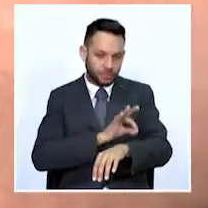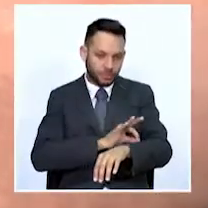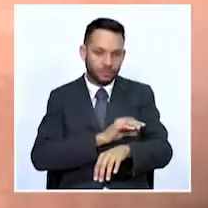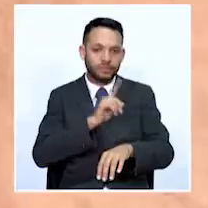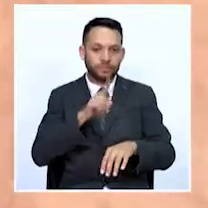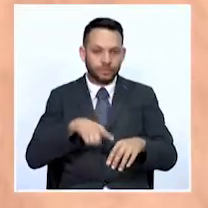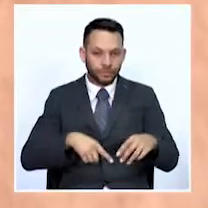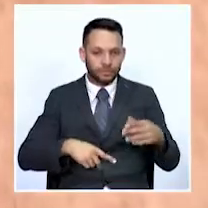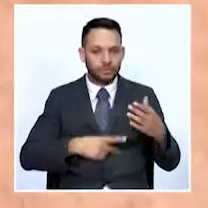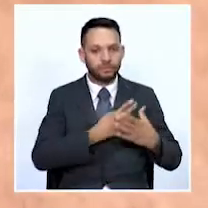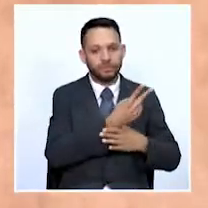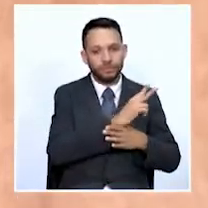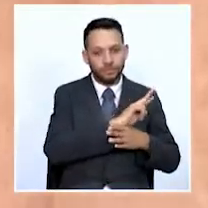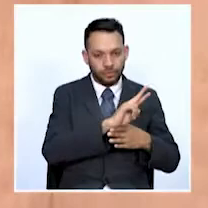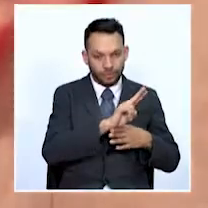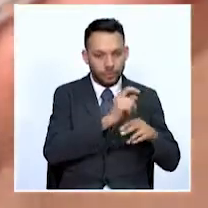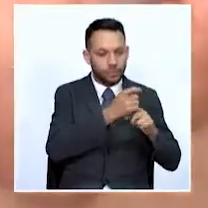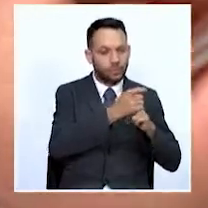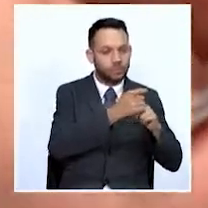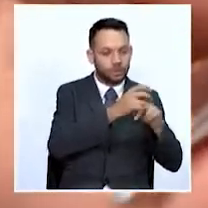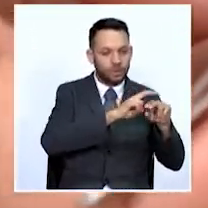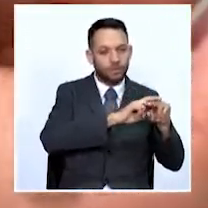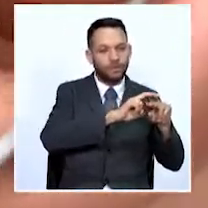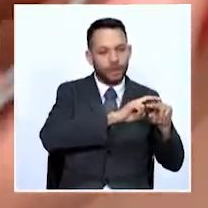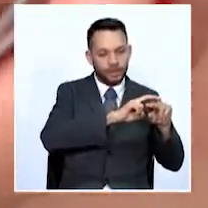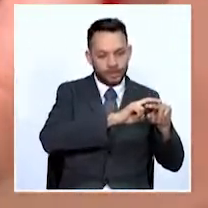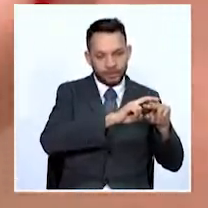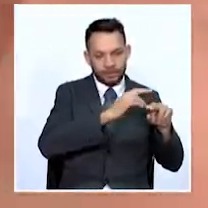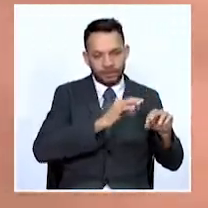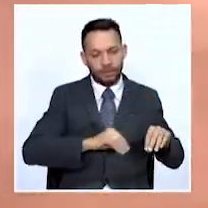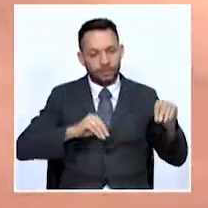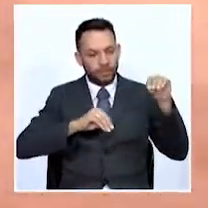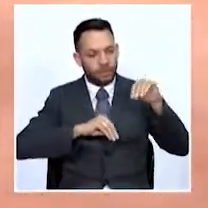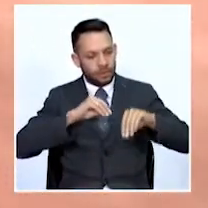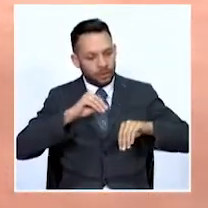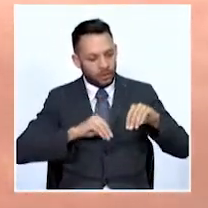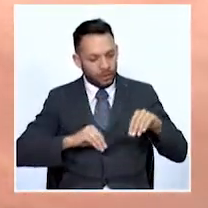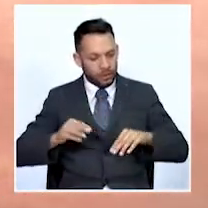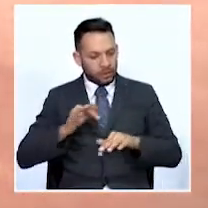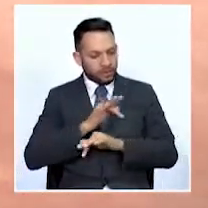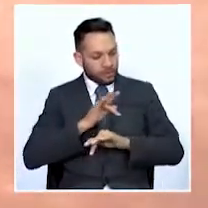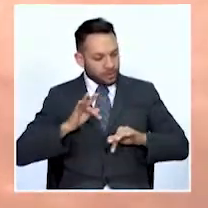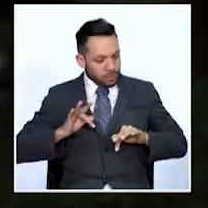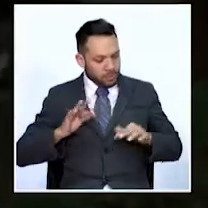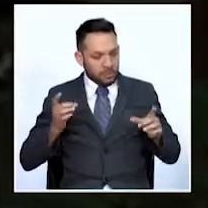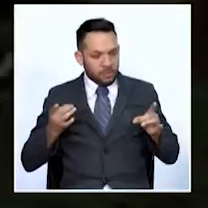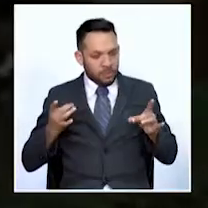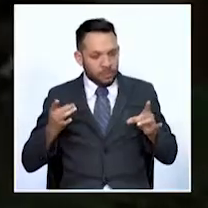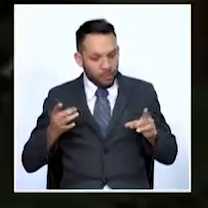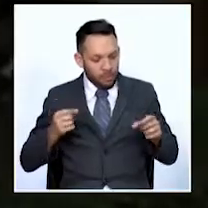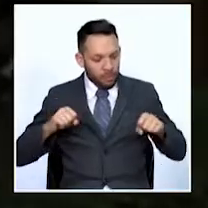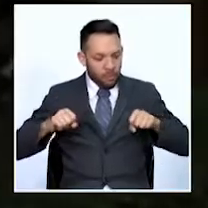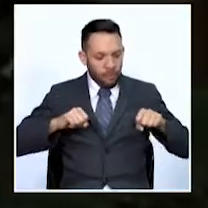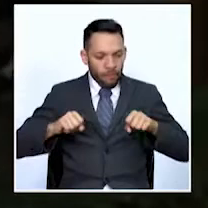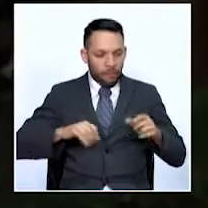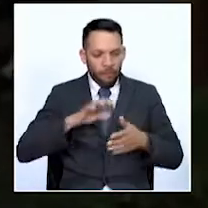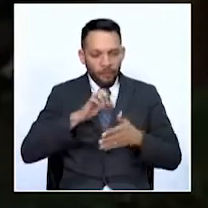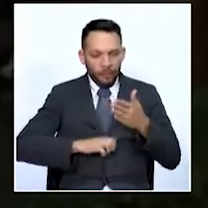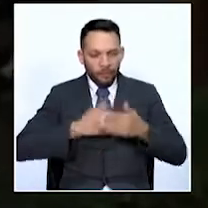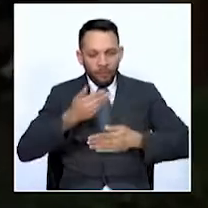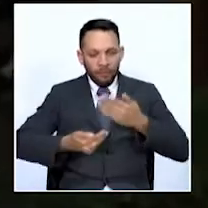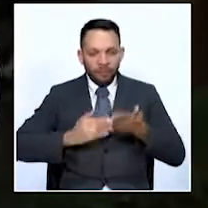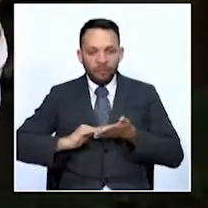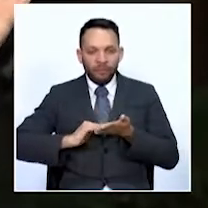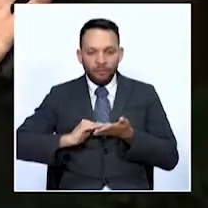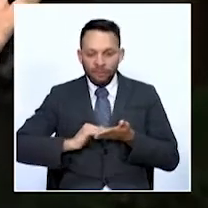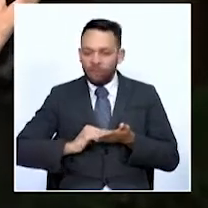juiciosos. Y vemos cómo el lupus mejora, la artritis mejora, la artrosis mejora, la fiebre, la fibromialgia mejora